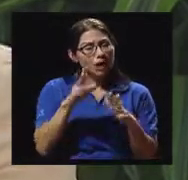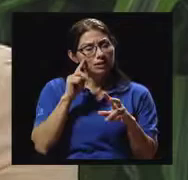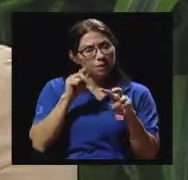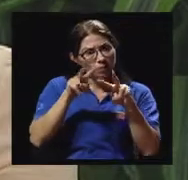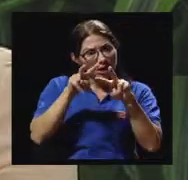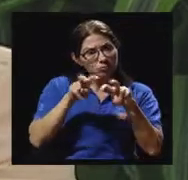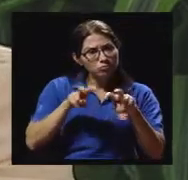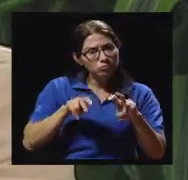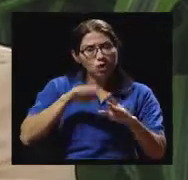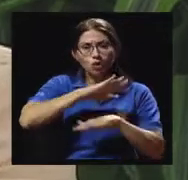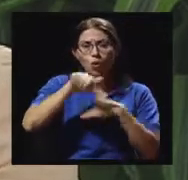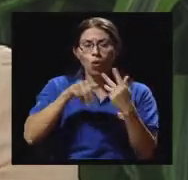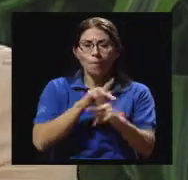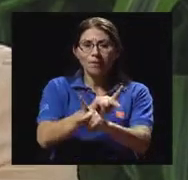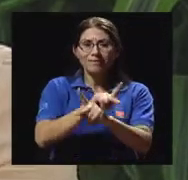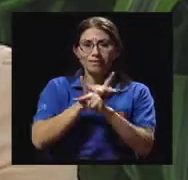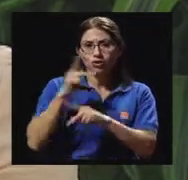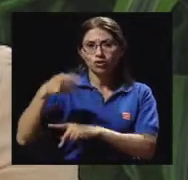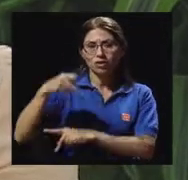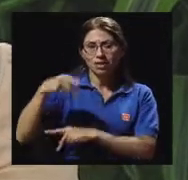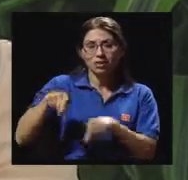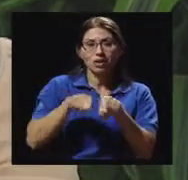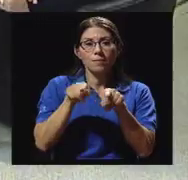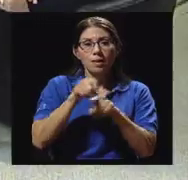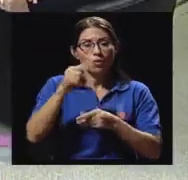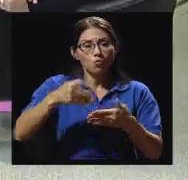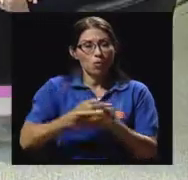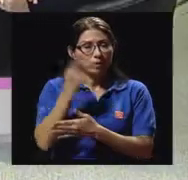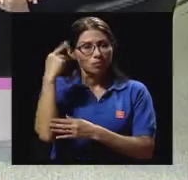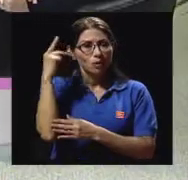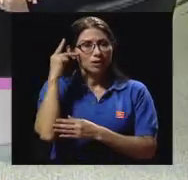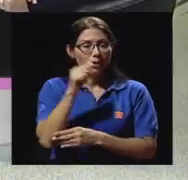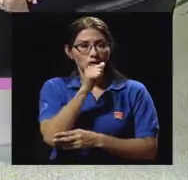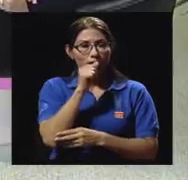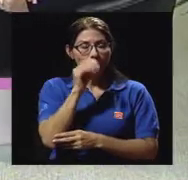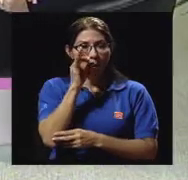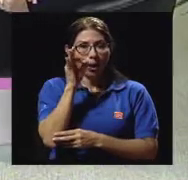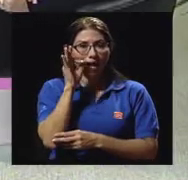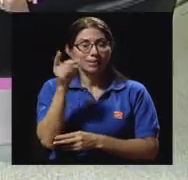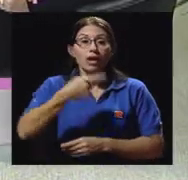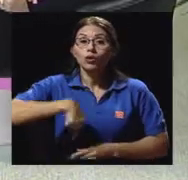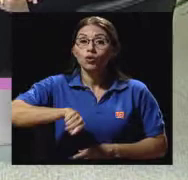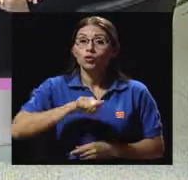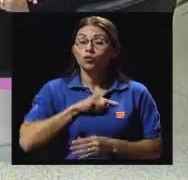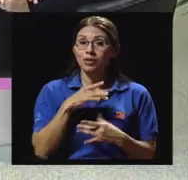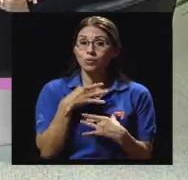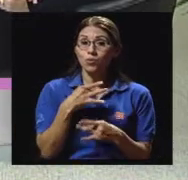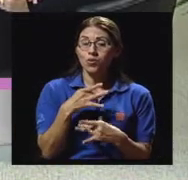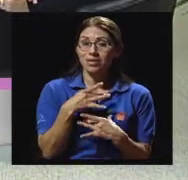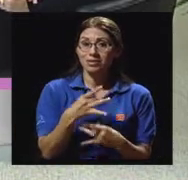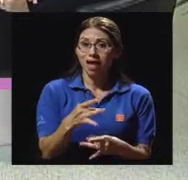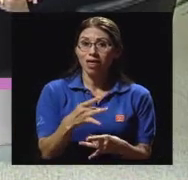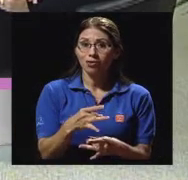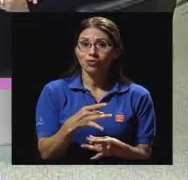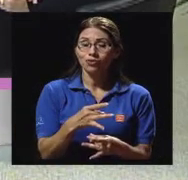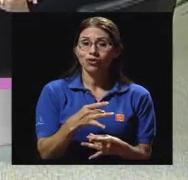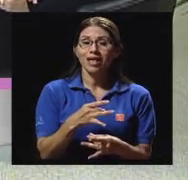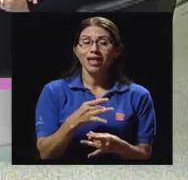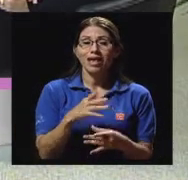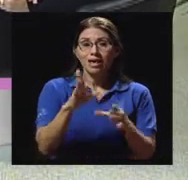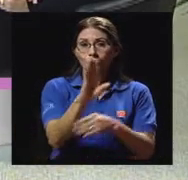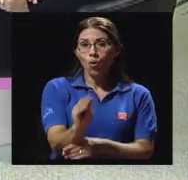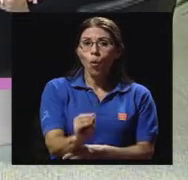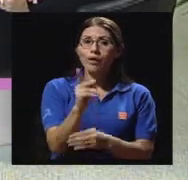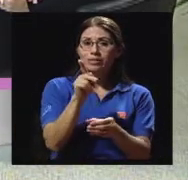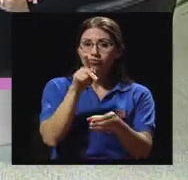de riesgos y nuevas políticas en drogas. Estamos muy interesados en la participación de los jóvenes